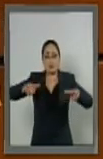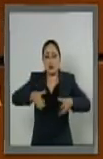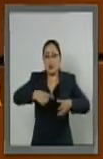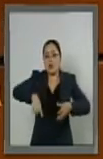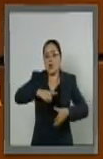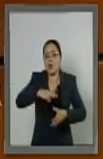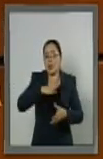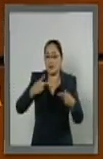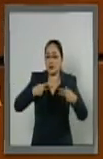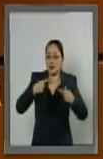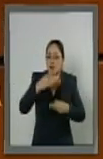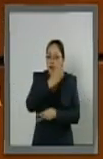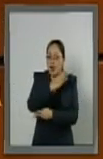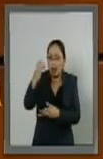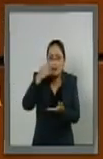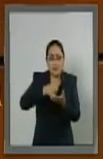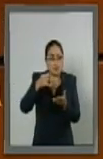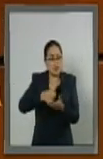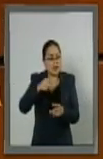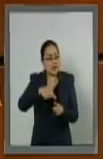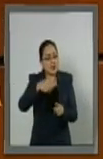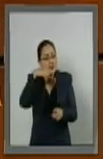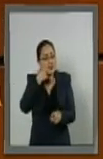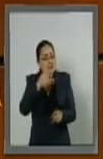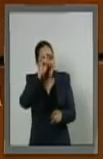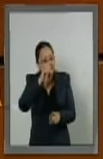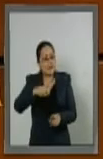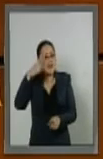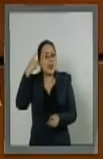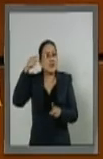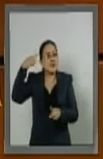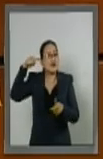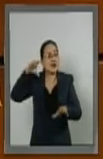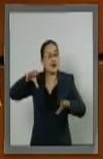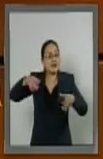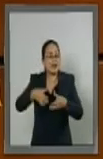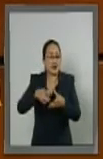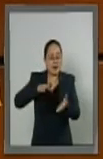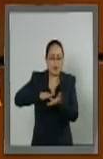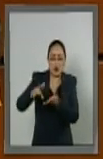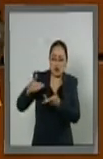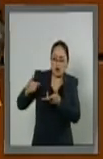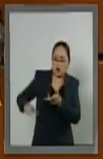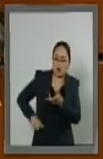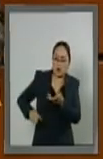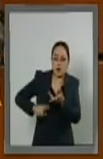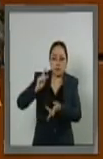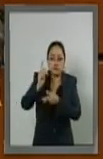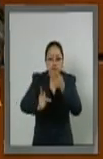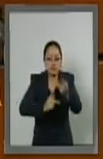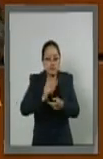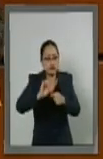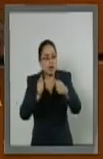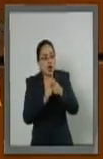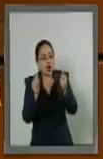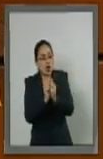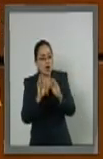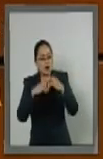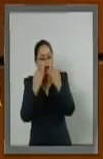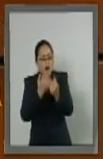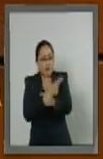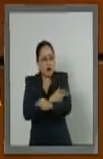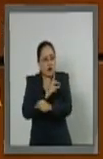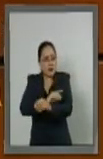productores, facilitar el acceso a apoyos económicos gubernamentales a través de mecanismos transparentes y